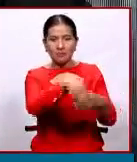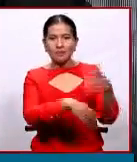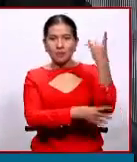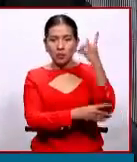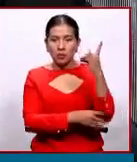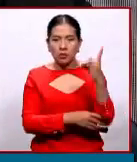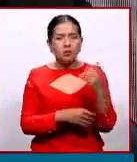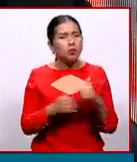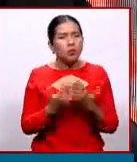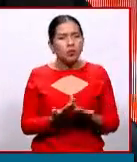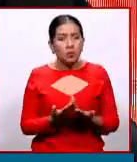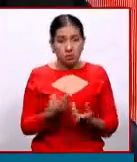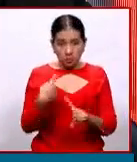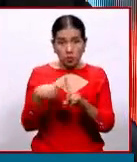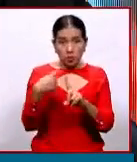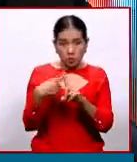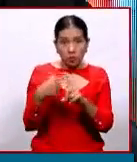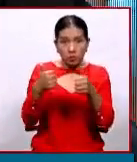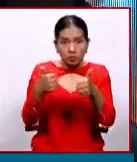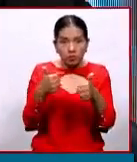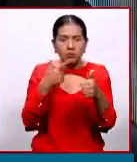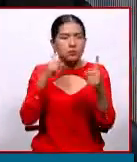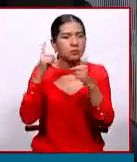proyecciones positivas para esta gestión?